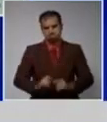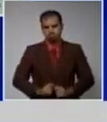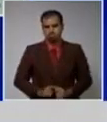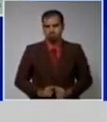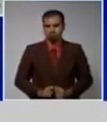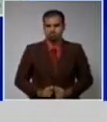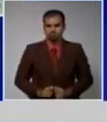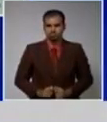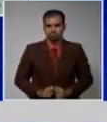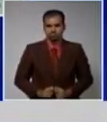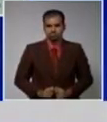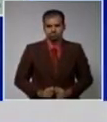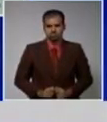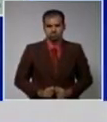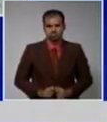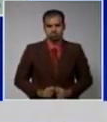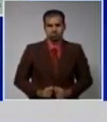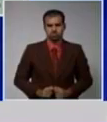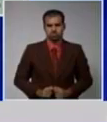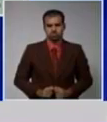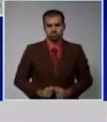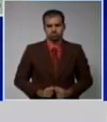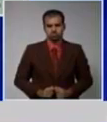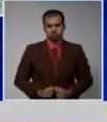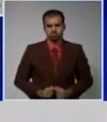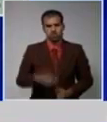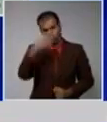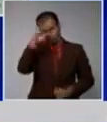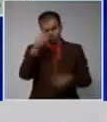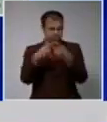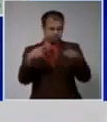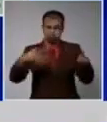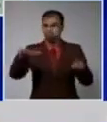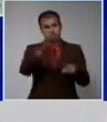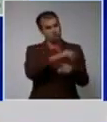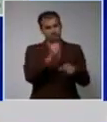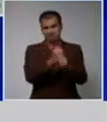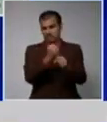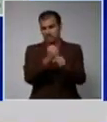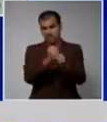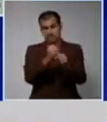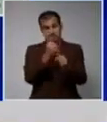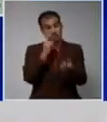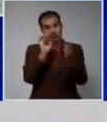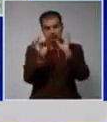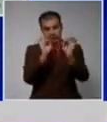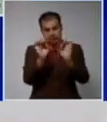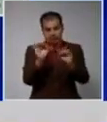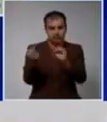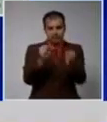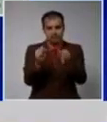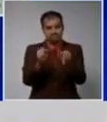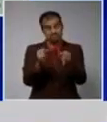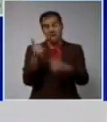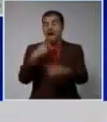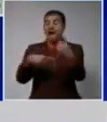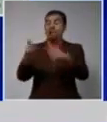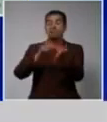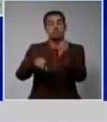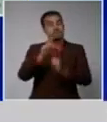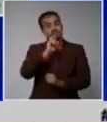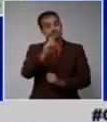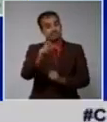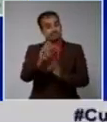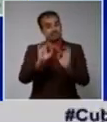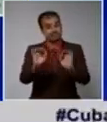trabaja y logra, todos trabajan, vaya, para que, pero realmente en algunos se hace más difícil el control. En